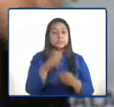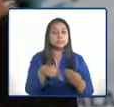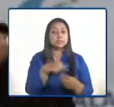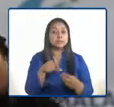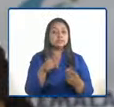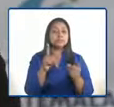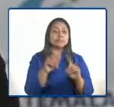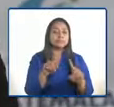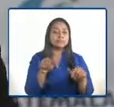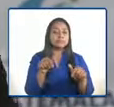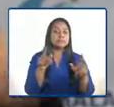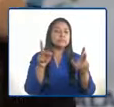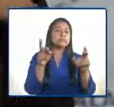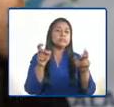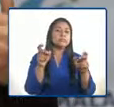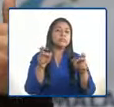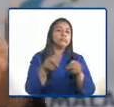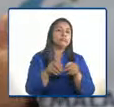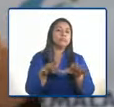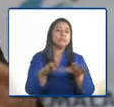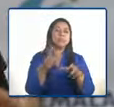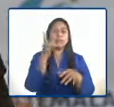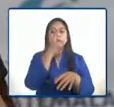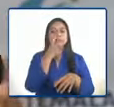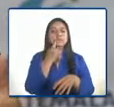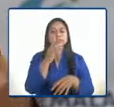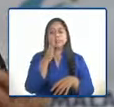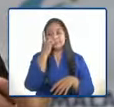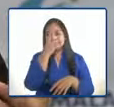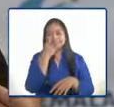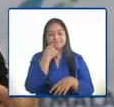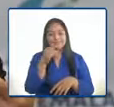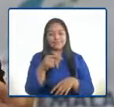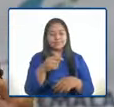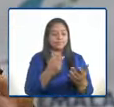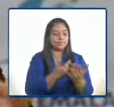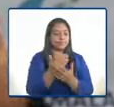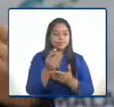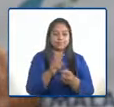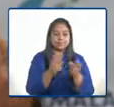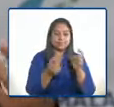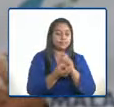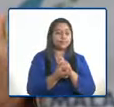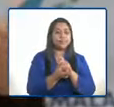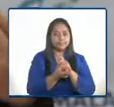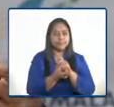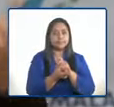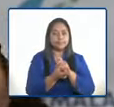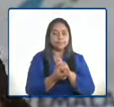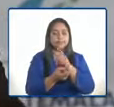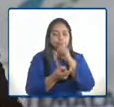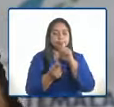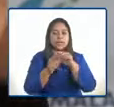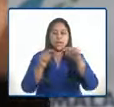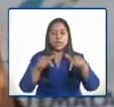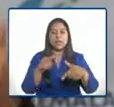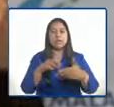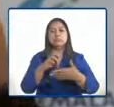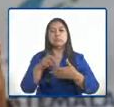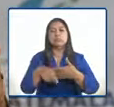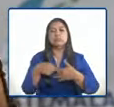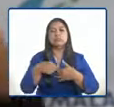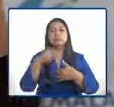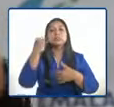pero con el tema de la pandemia la Secretaría ha tenido que innovar. Y ahora estamos dando este programa todos